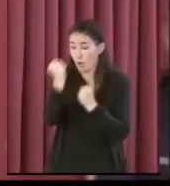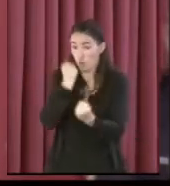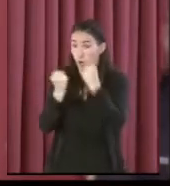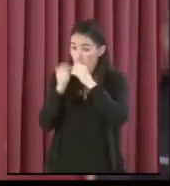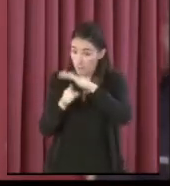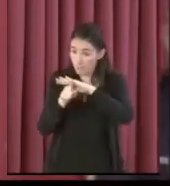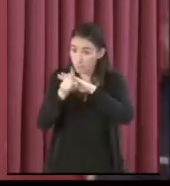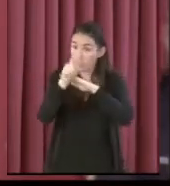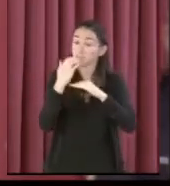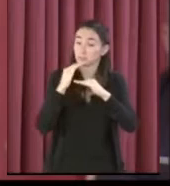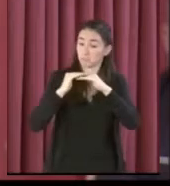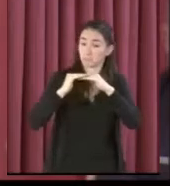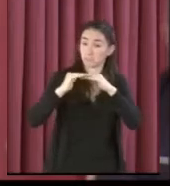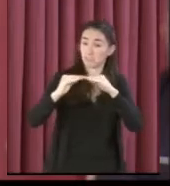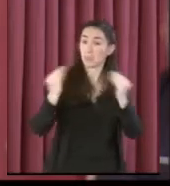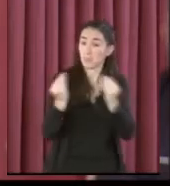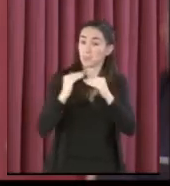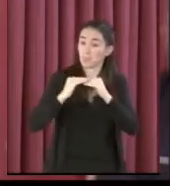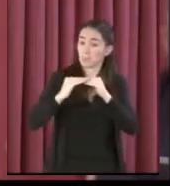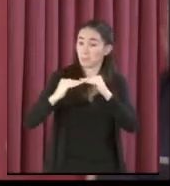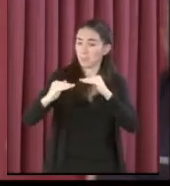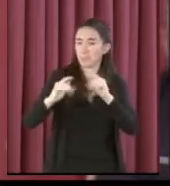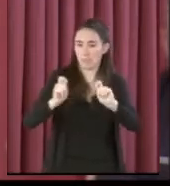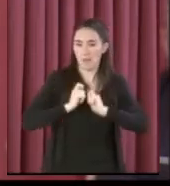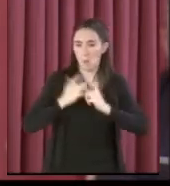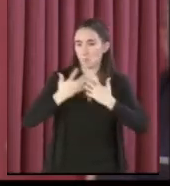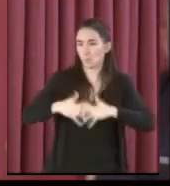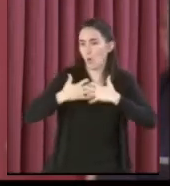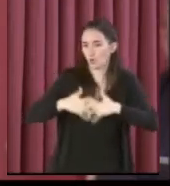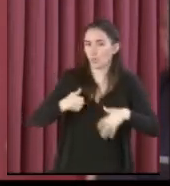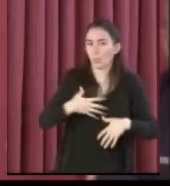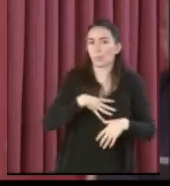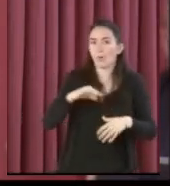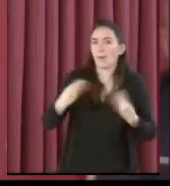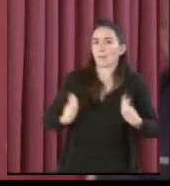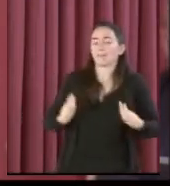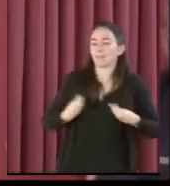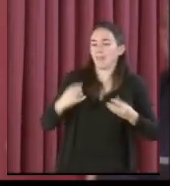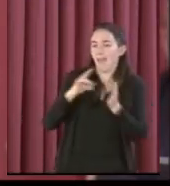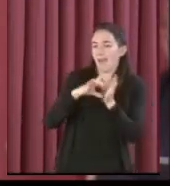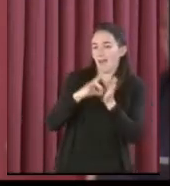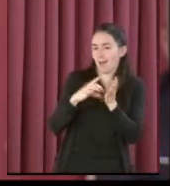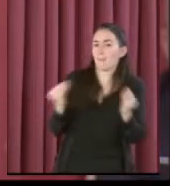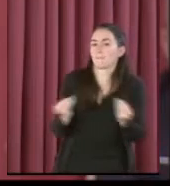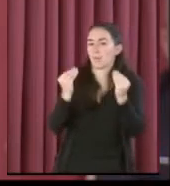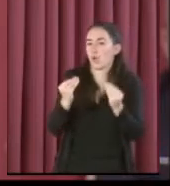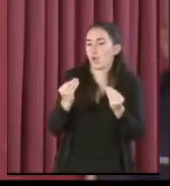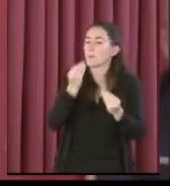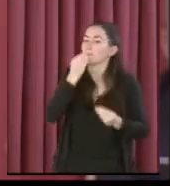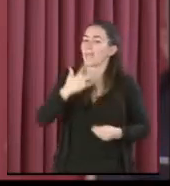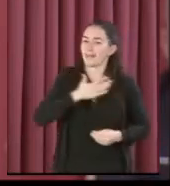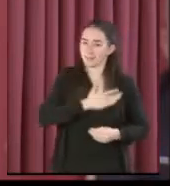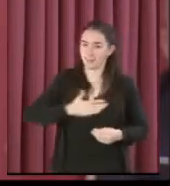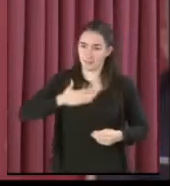es equilibrado y está bien orientado, es el motor que hace posible la calidad de vida de una ciudad y el bienestar de